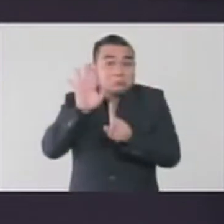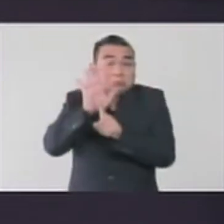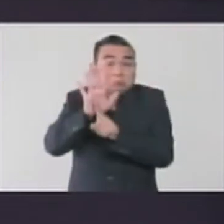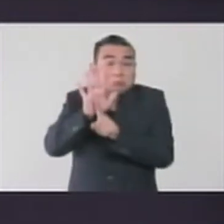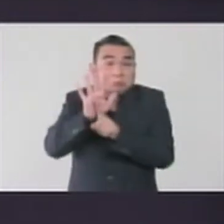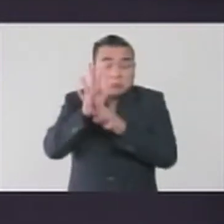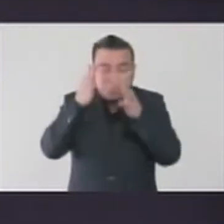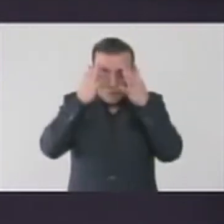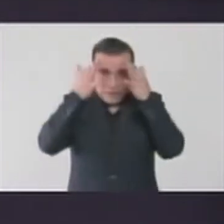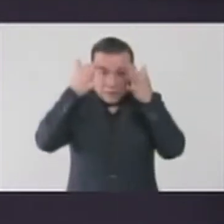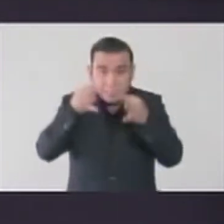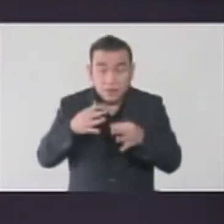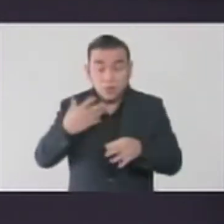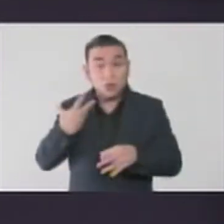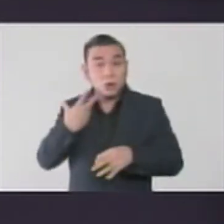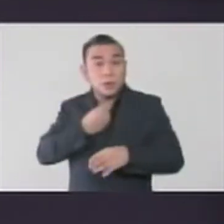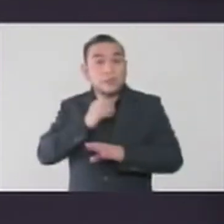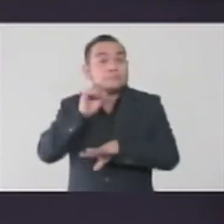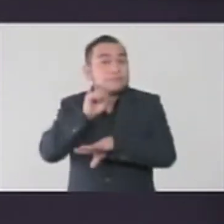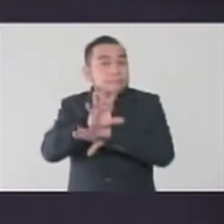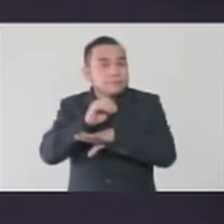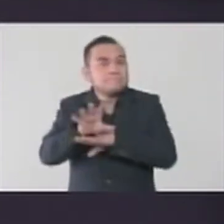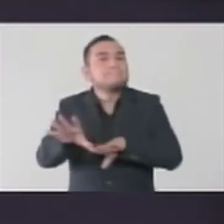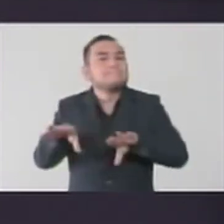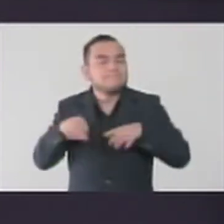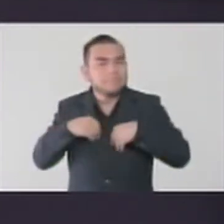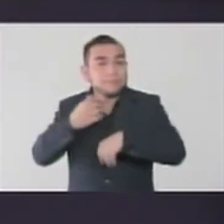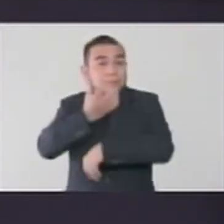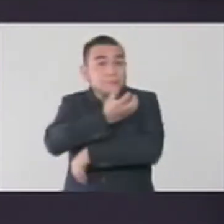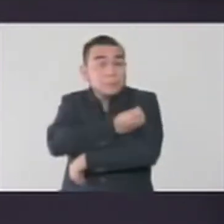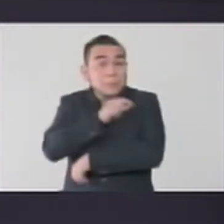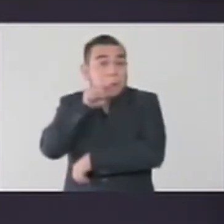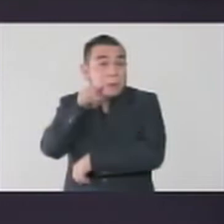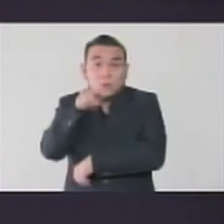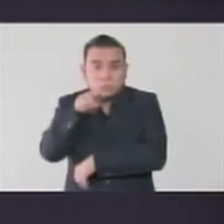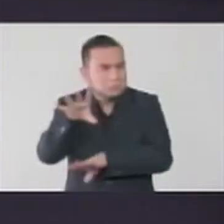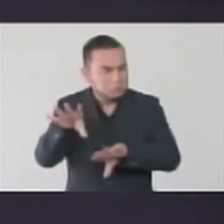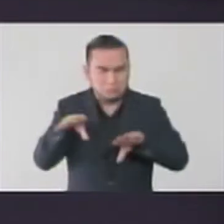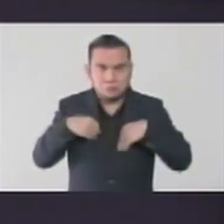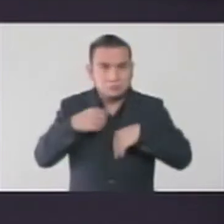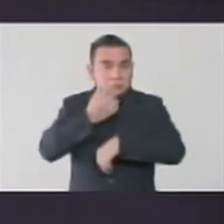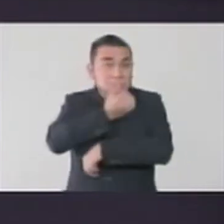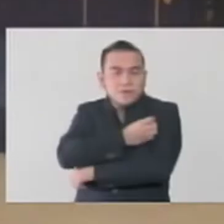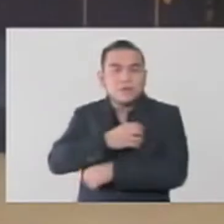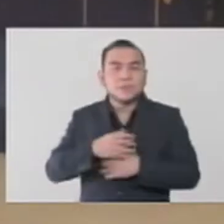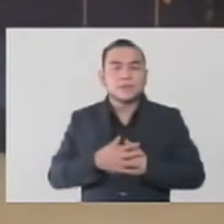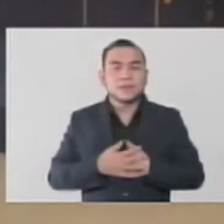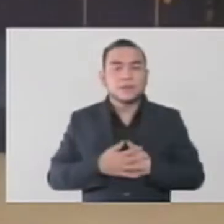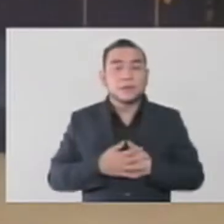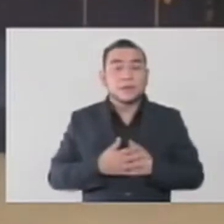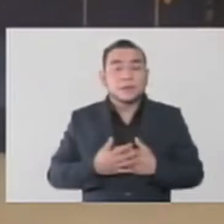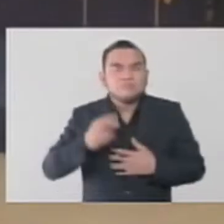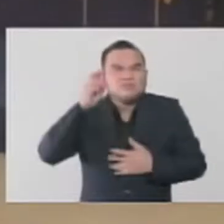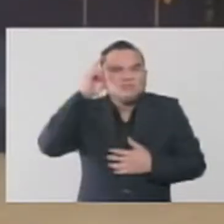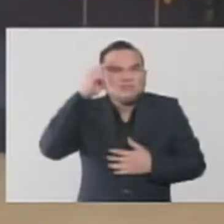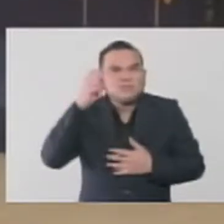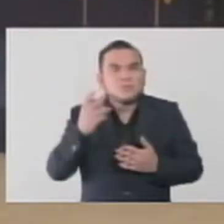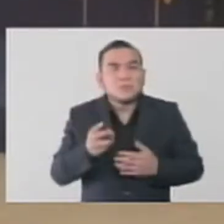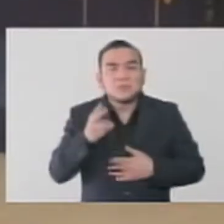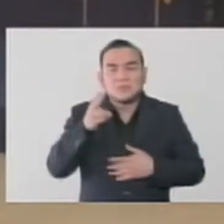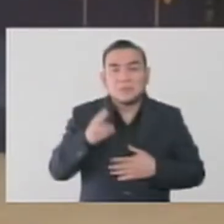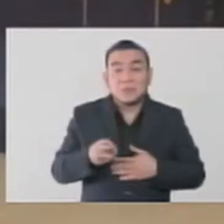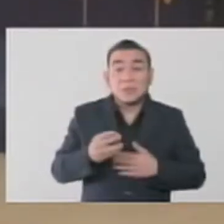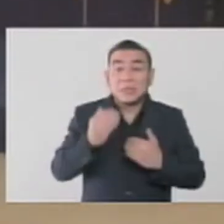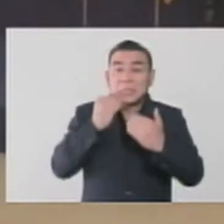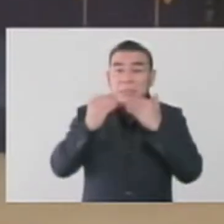repusieron nuestra recomendación es que se la ponga pero si no se le quiere poner pueden oponerse a la el presidente